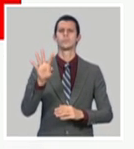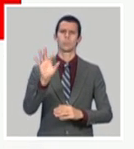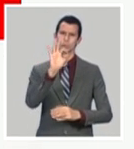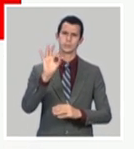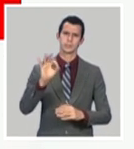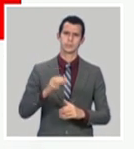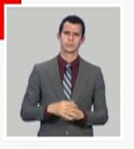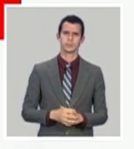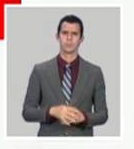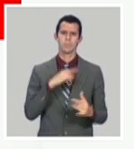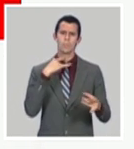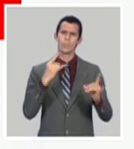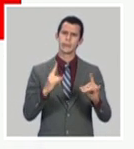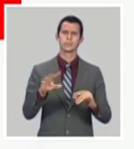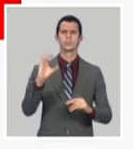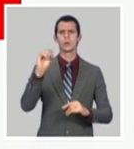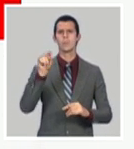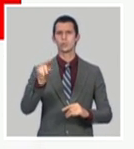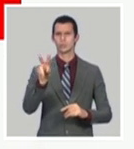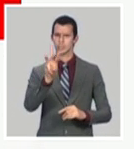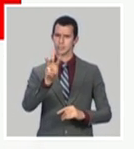mortalidad 0,39,